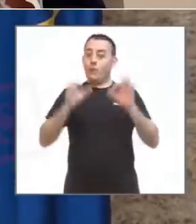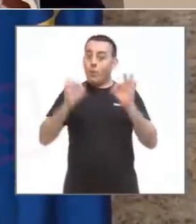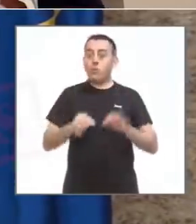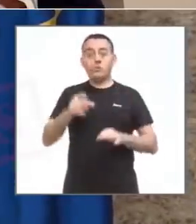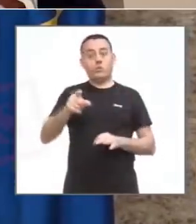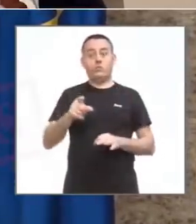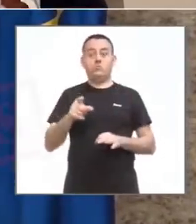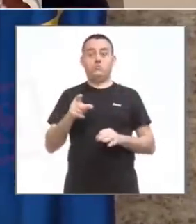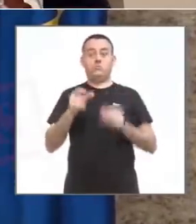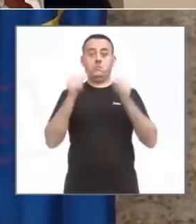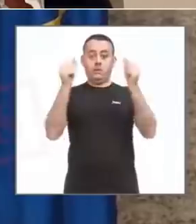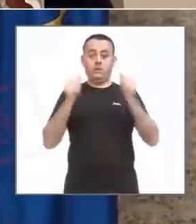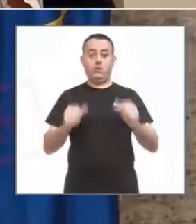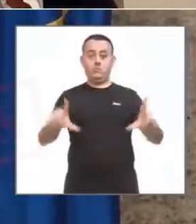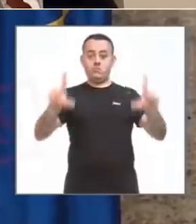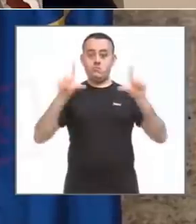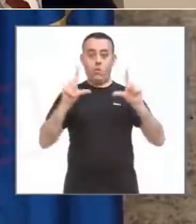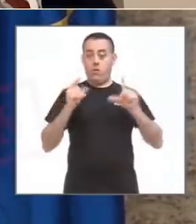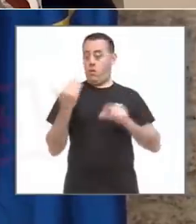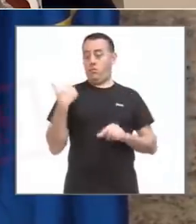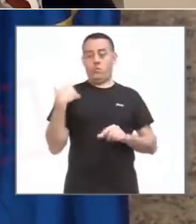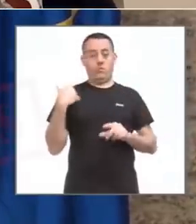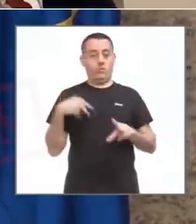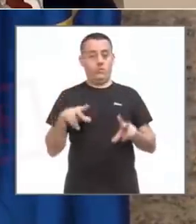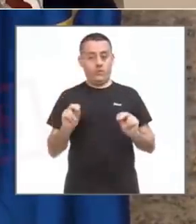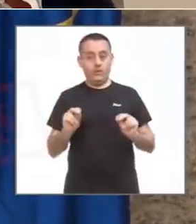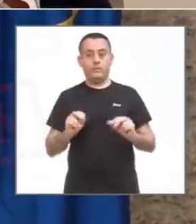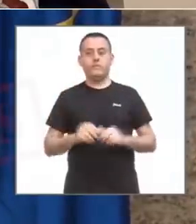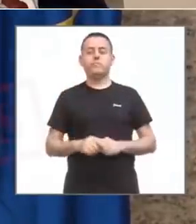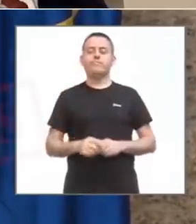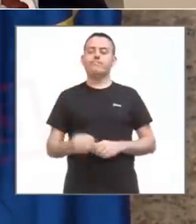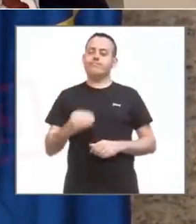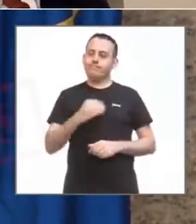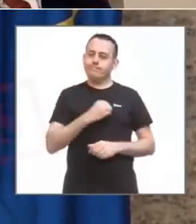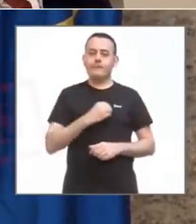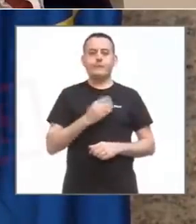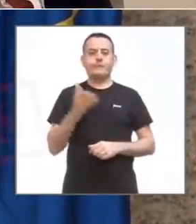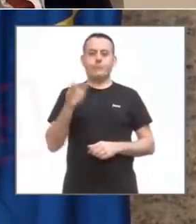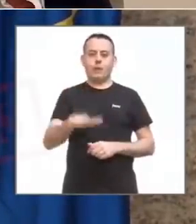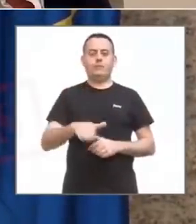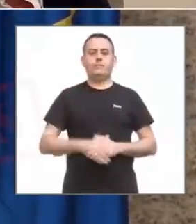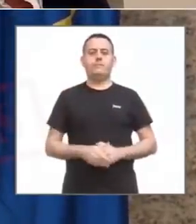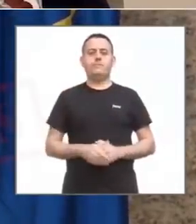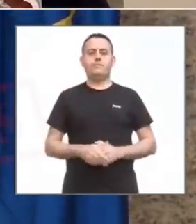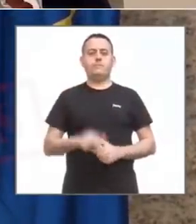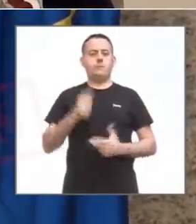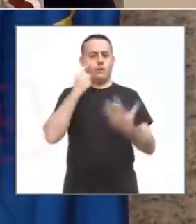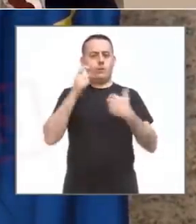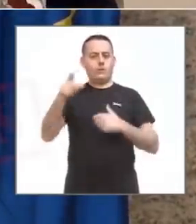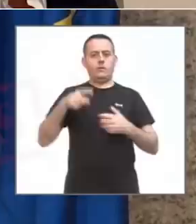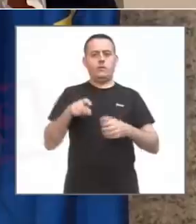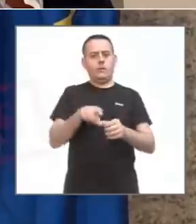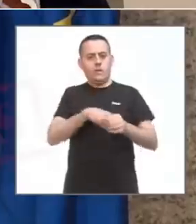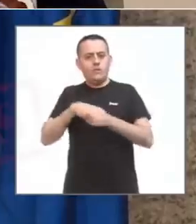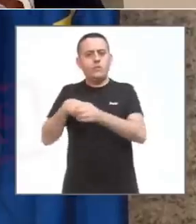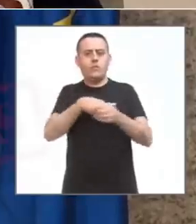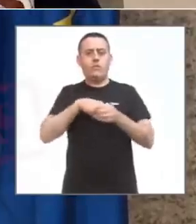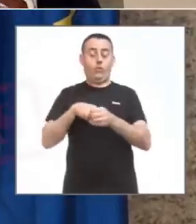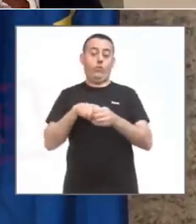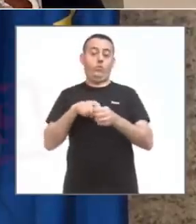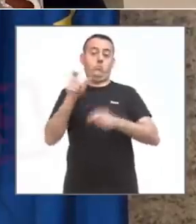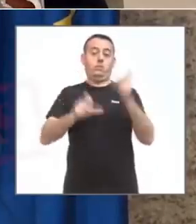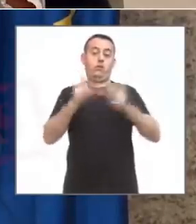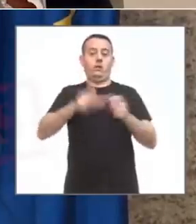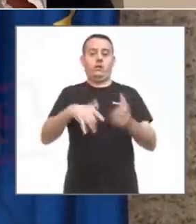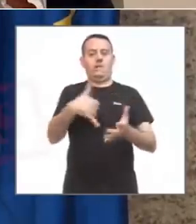de seguimiento de la pandemia en la Comunidad Valenciana. Por tanto, sorprende ese optimismo, sorprende que esté satisfecho con la